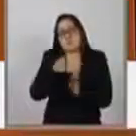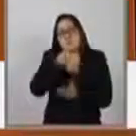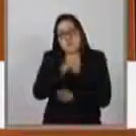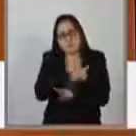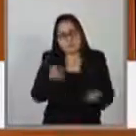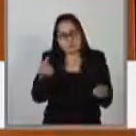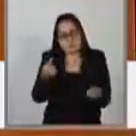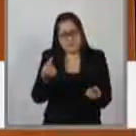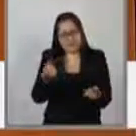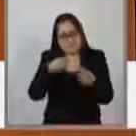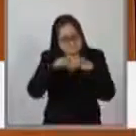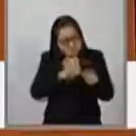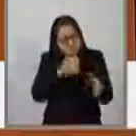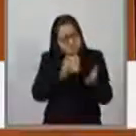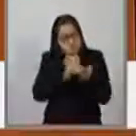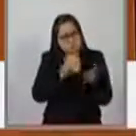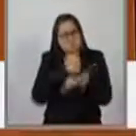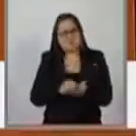ya se atienden.